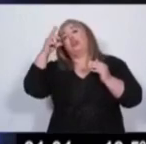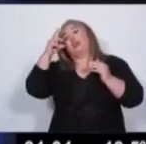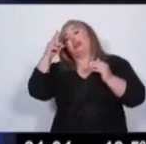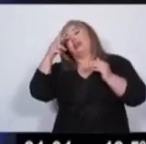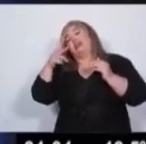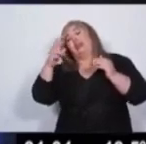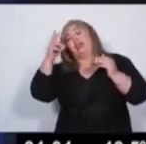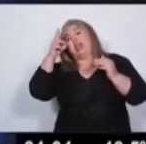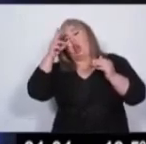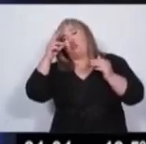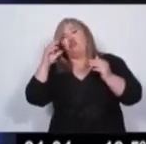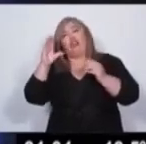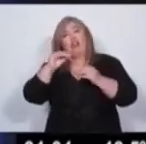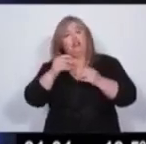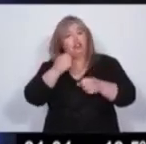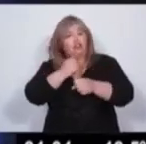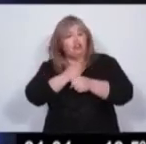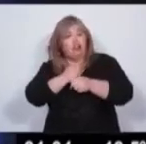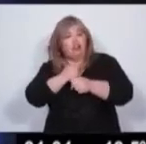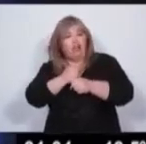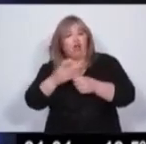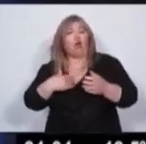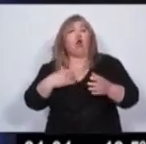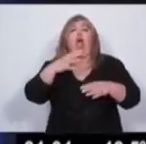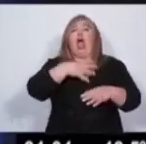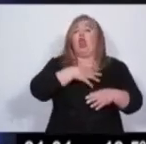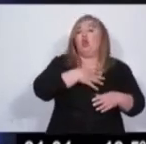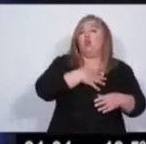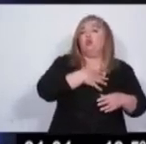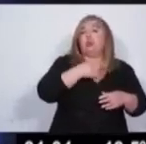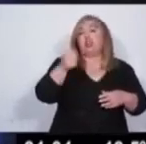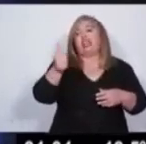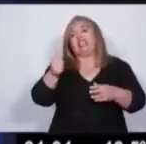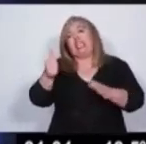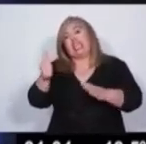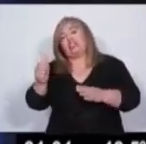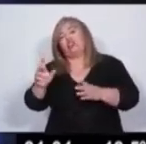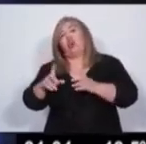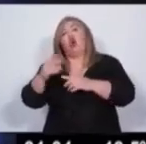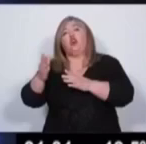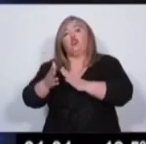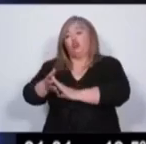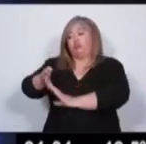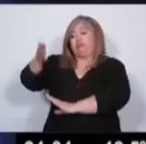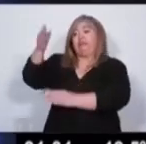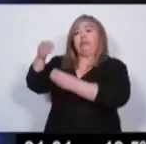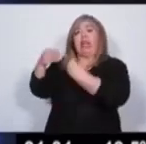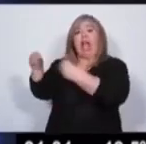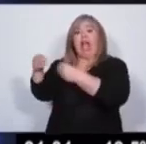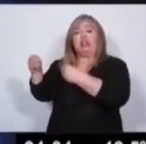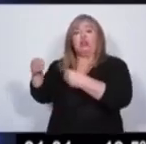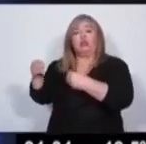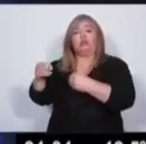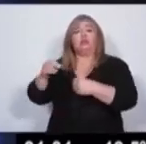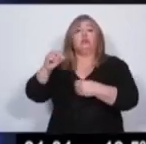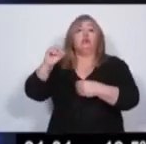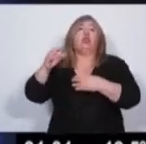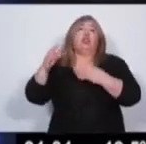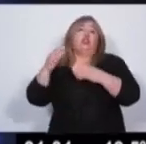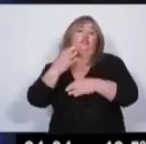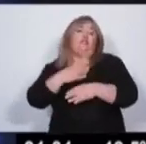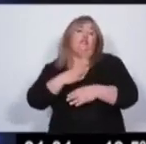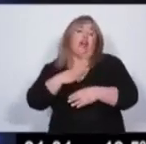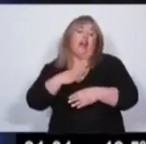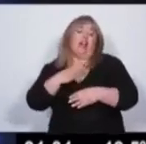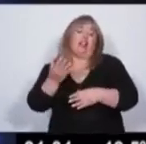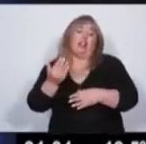con mis alumnos con los chicos de sexto otro grado que están al lado separados por un cartón porque todavía no avanza el plan de infraestructura